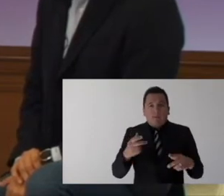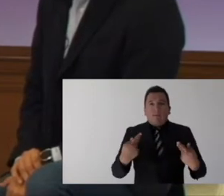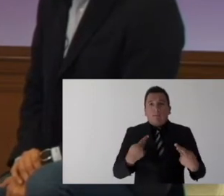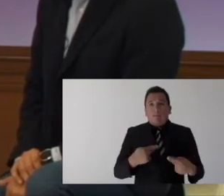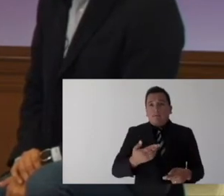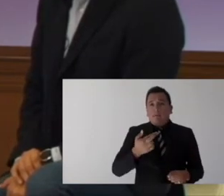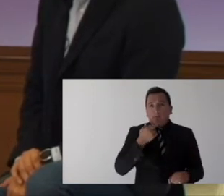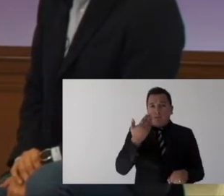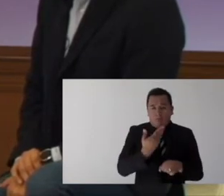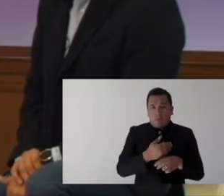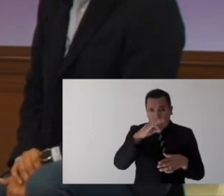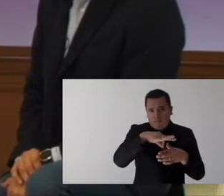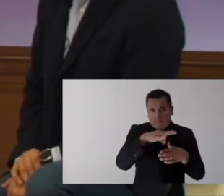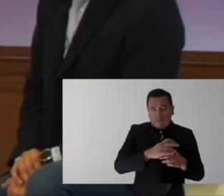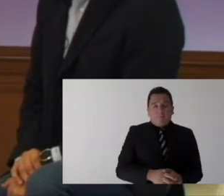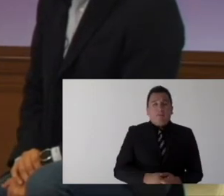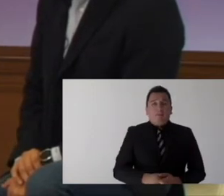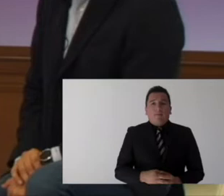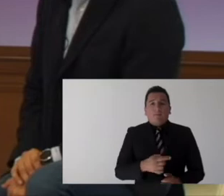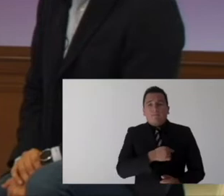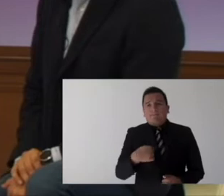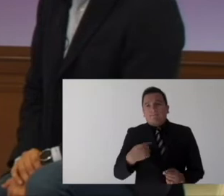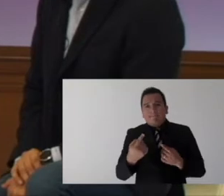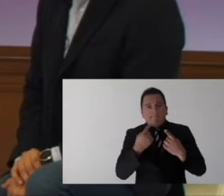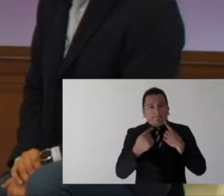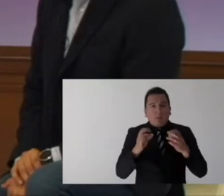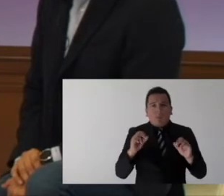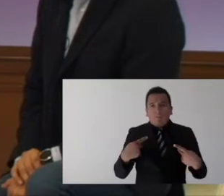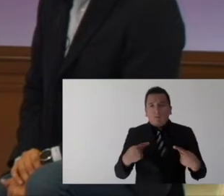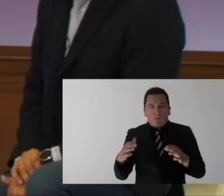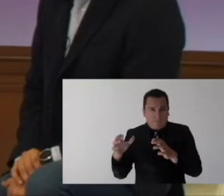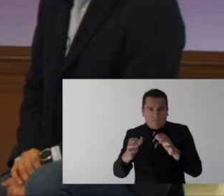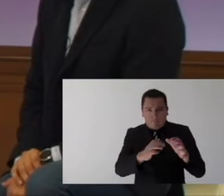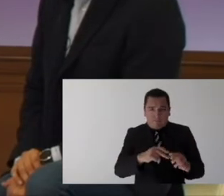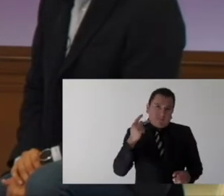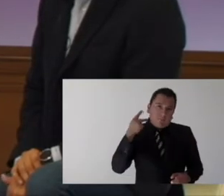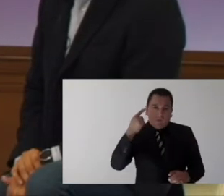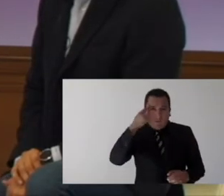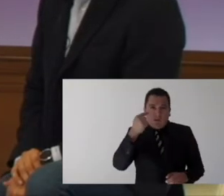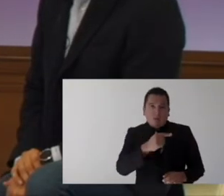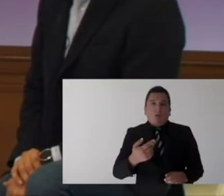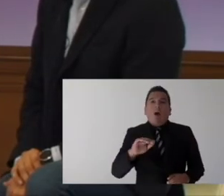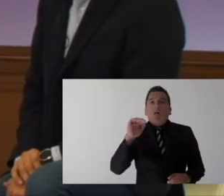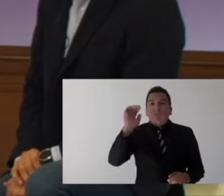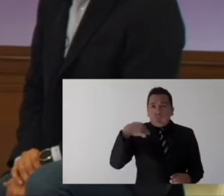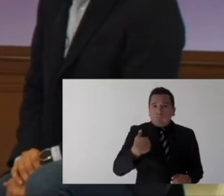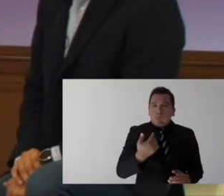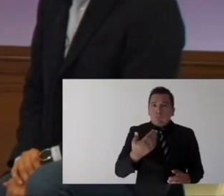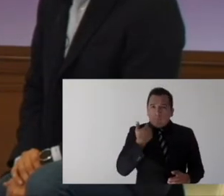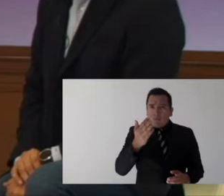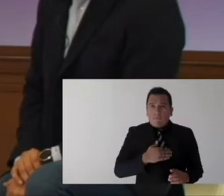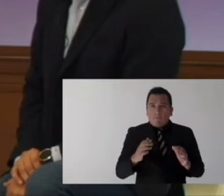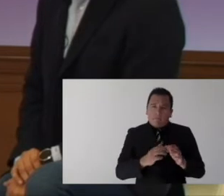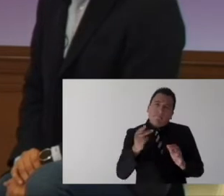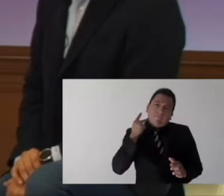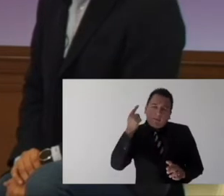en su mayoría, pero y con simpatizantes de partidos políticos, para que ellos mismos le exijan a sus partidos que cumplan con